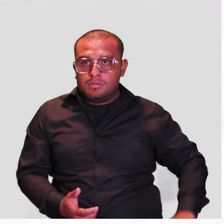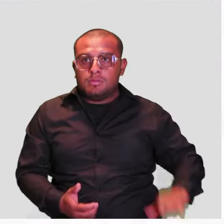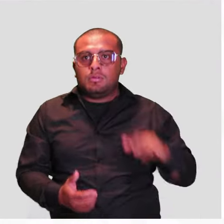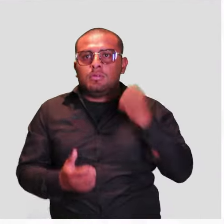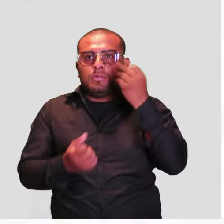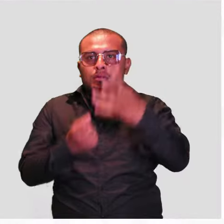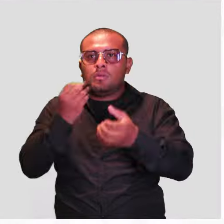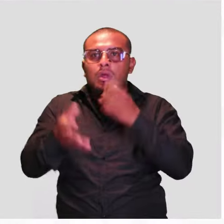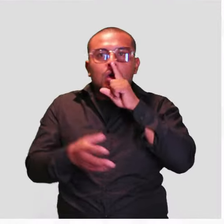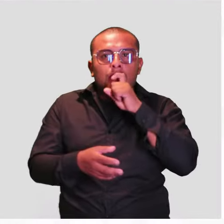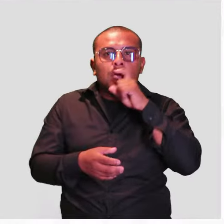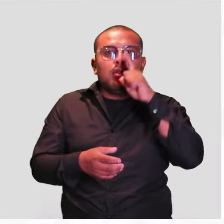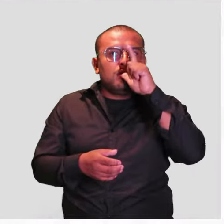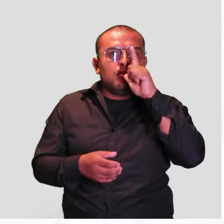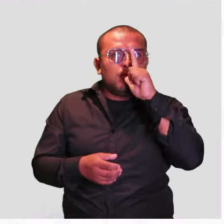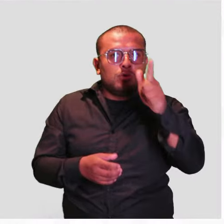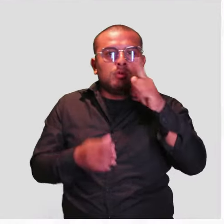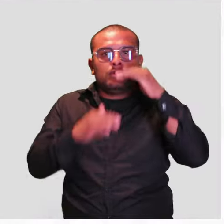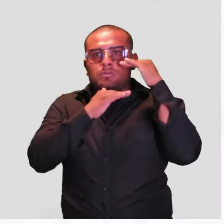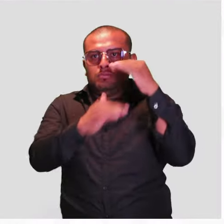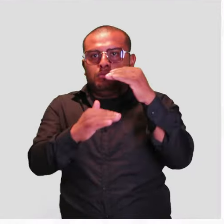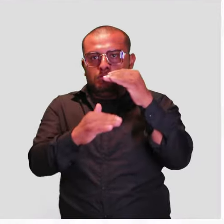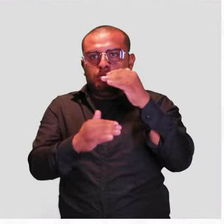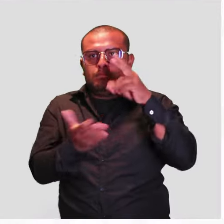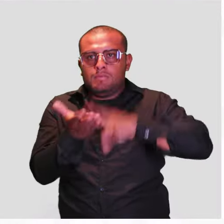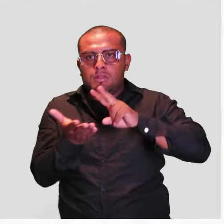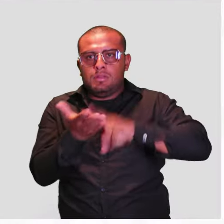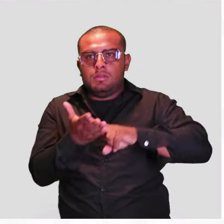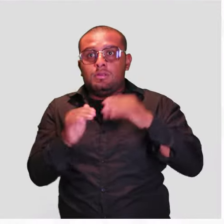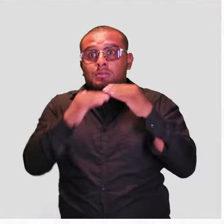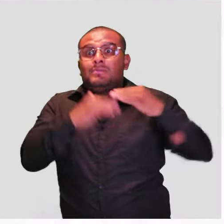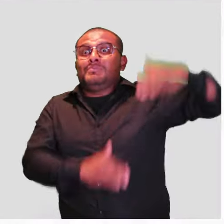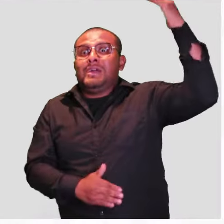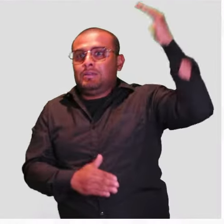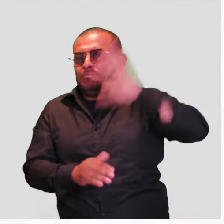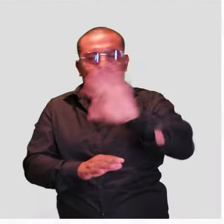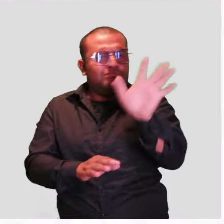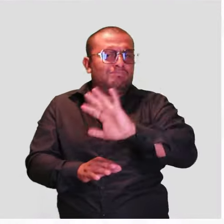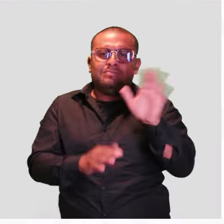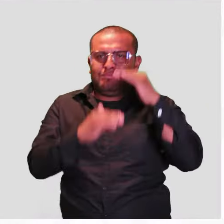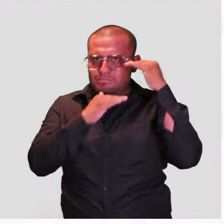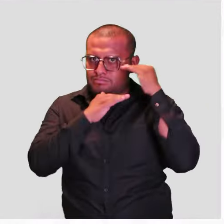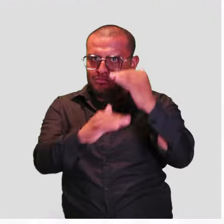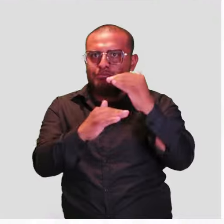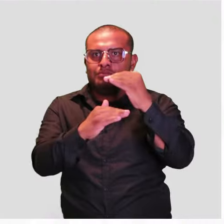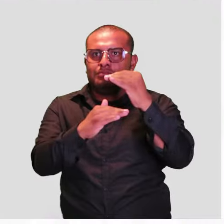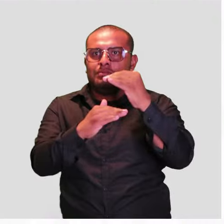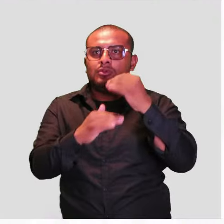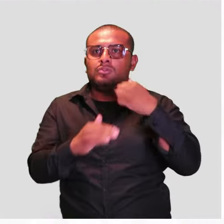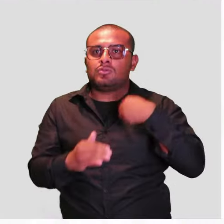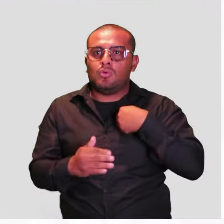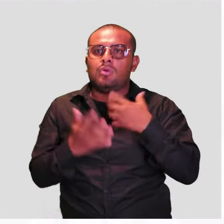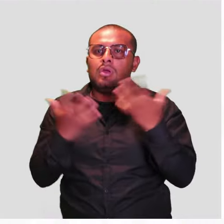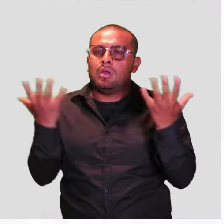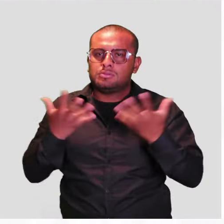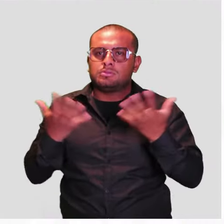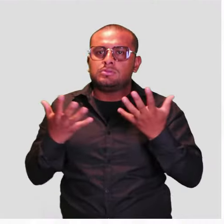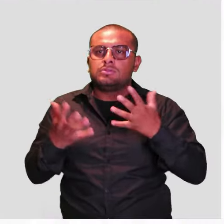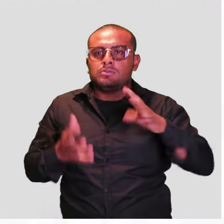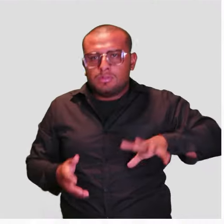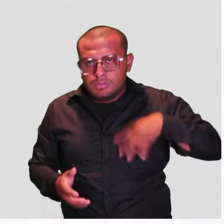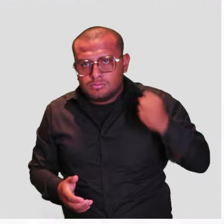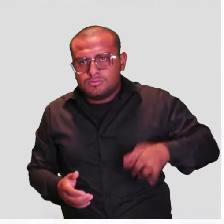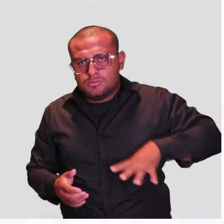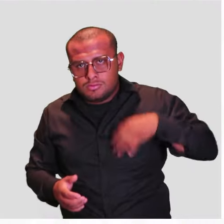población. No va a haber aumento en los costos de estos. Haré todo lo posible al respecto.